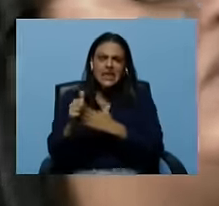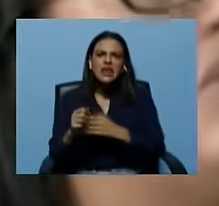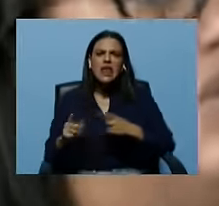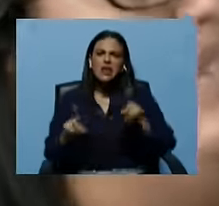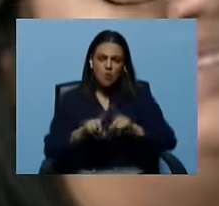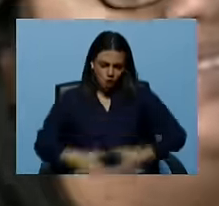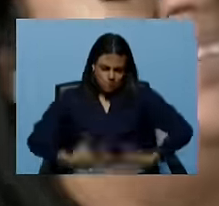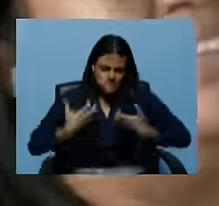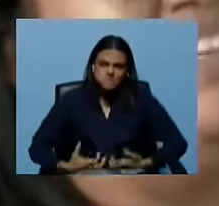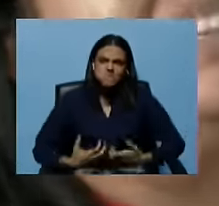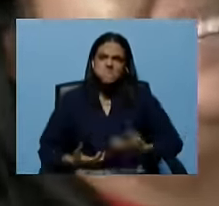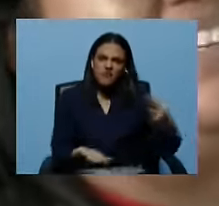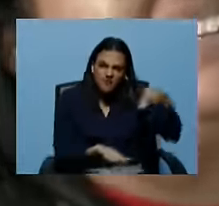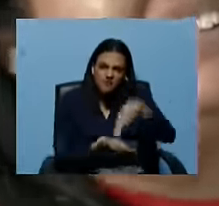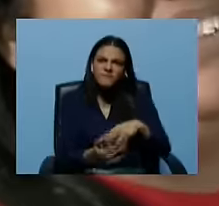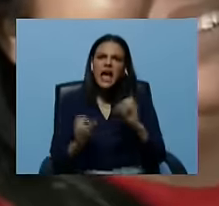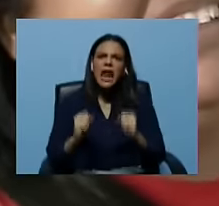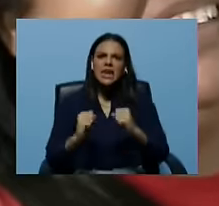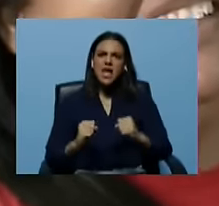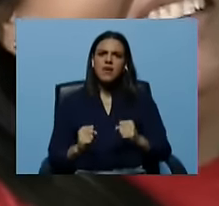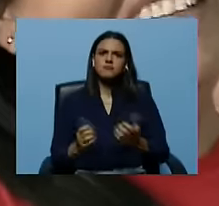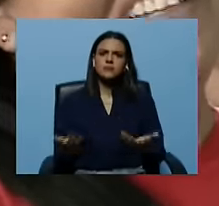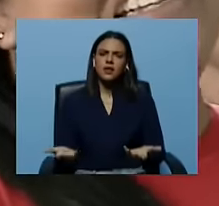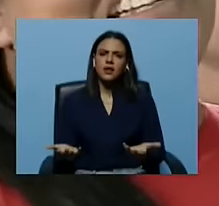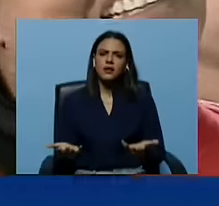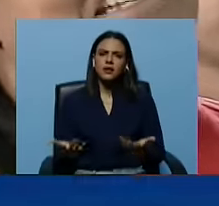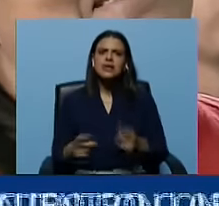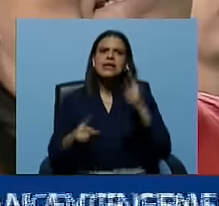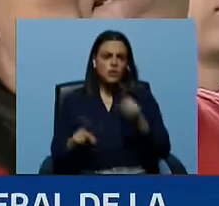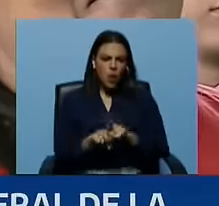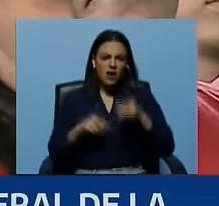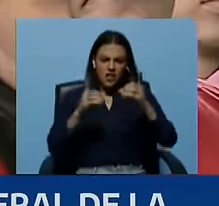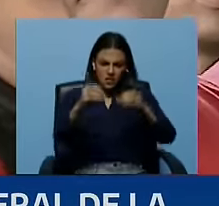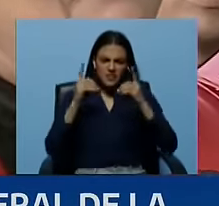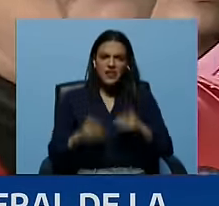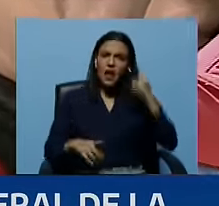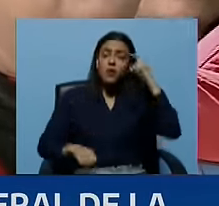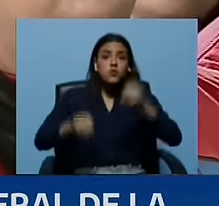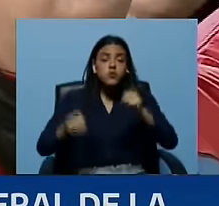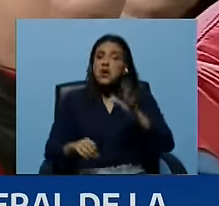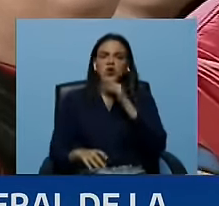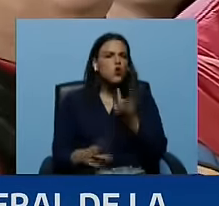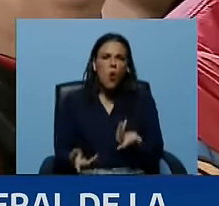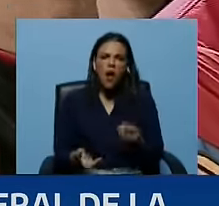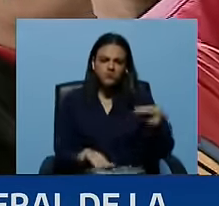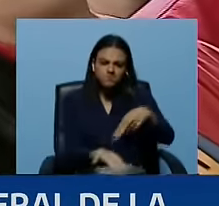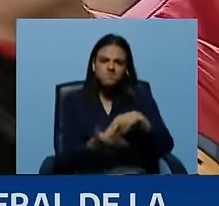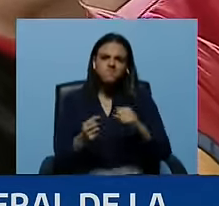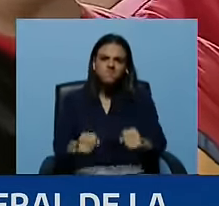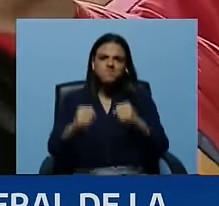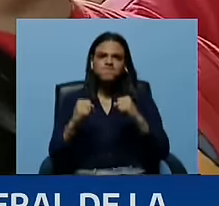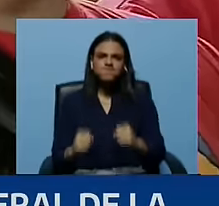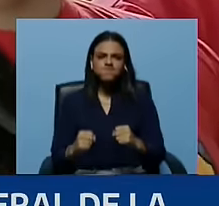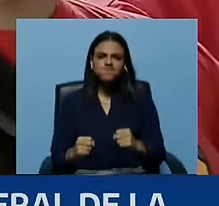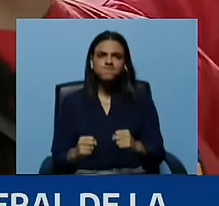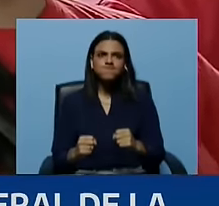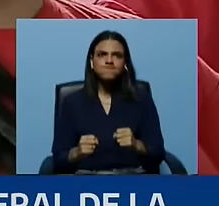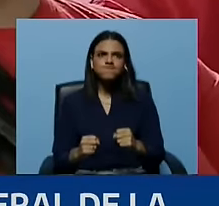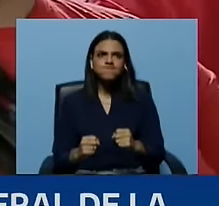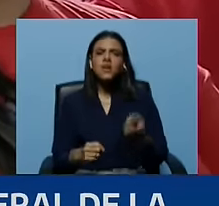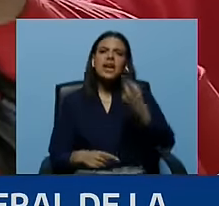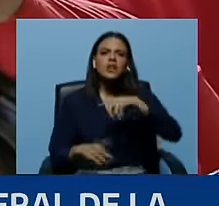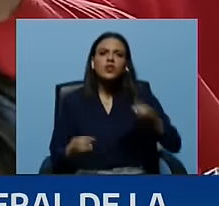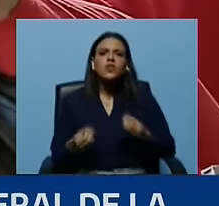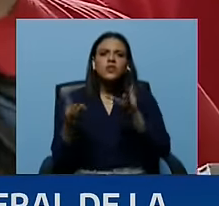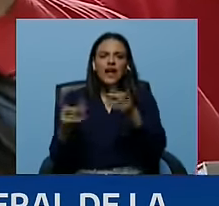corajudos son ustedes. Valientes, decididos, convencidos, que dan su vida diaria